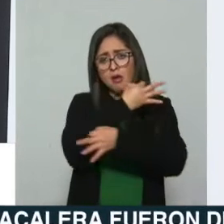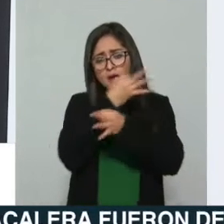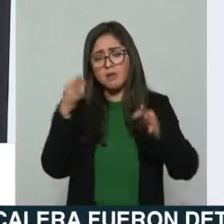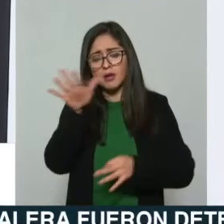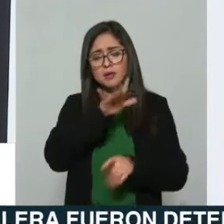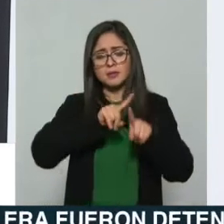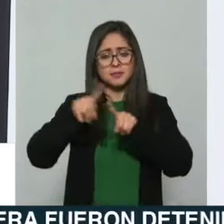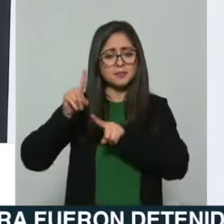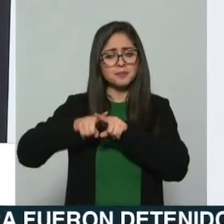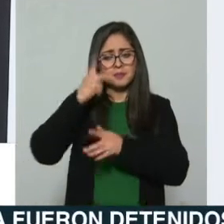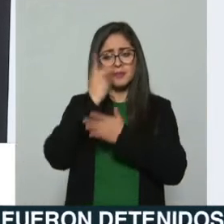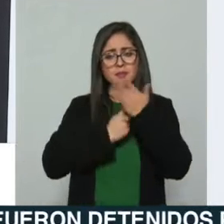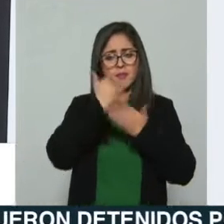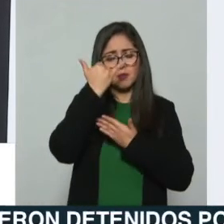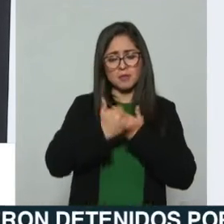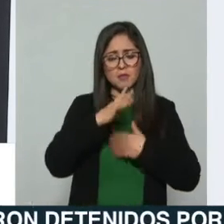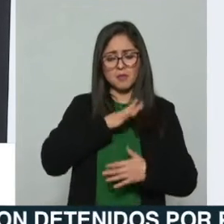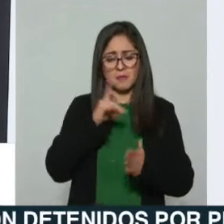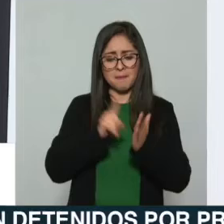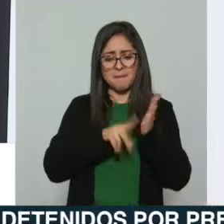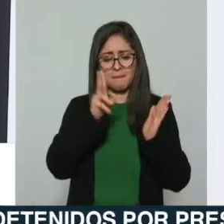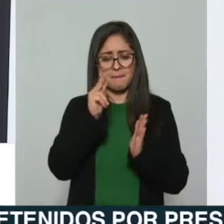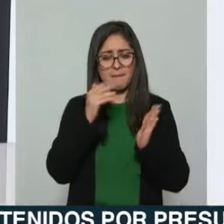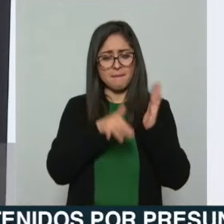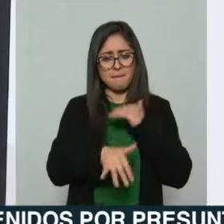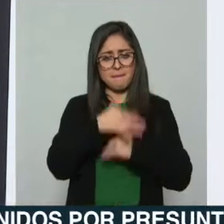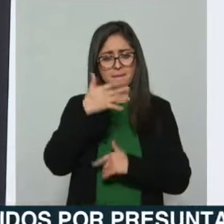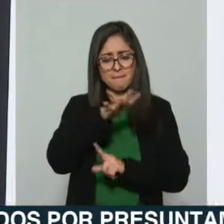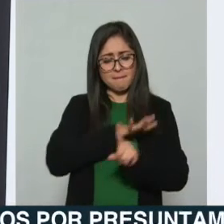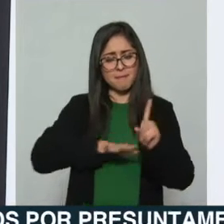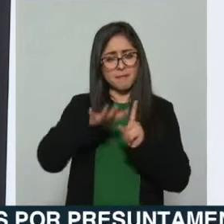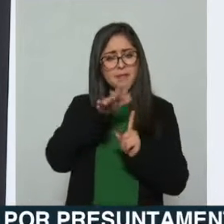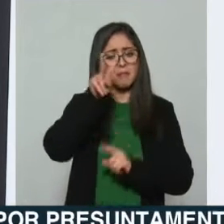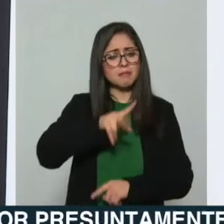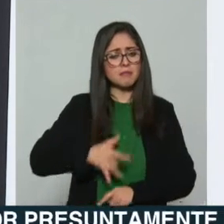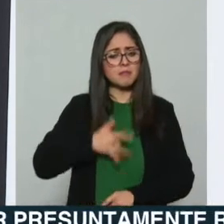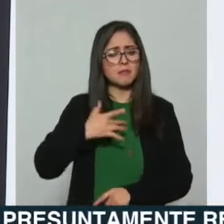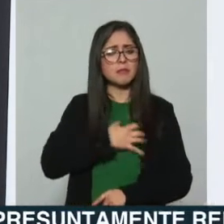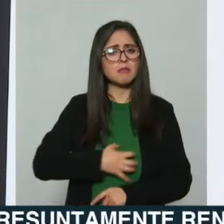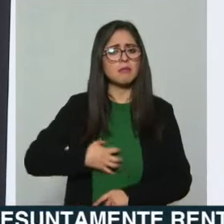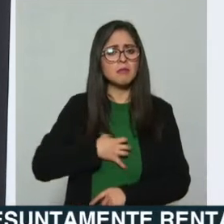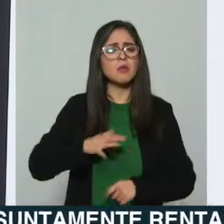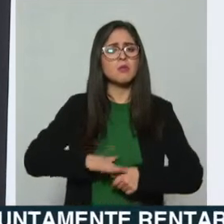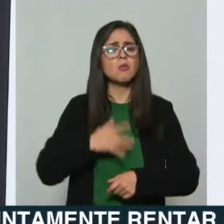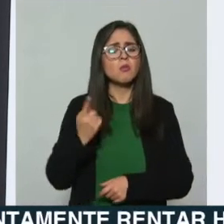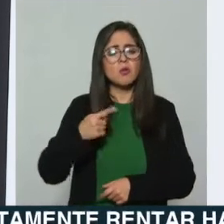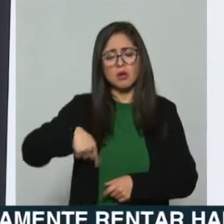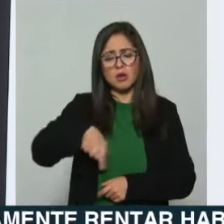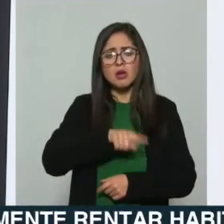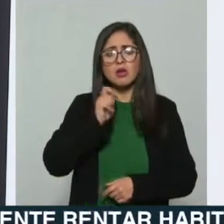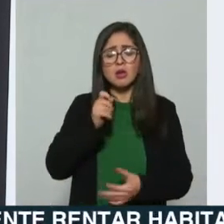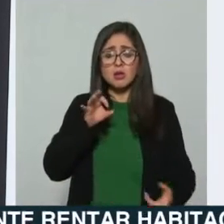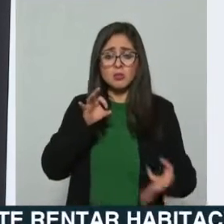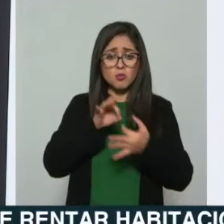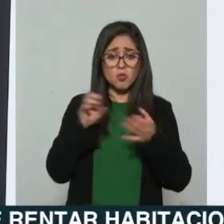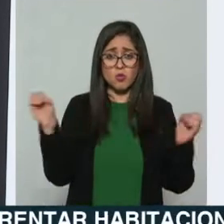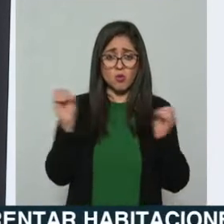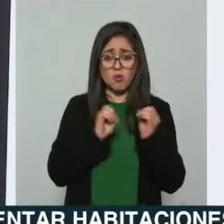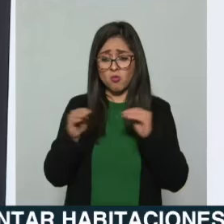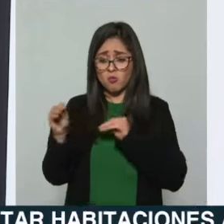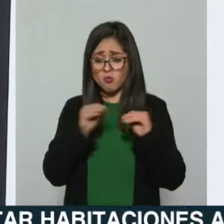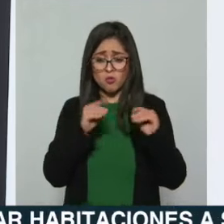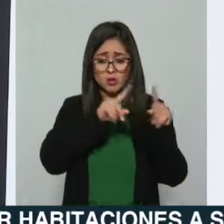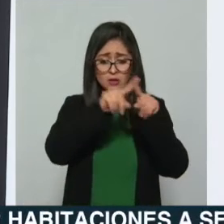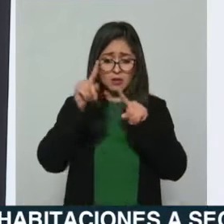los proyectos que están en cada una de las 1,815 colonias. Fíjate que estamos muy contentos porque por esta ocasión, si no se moviera ninguno de los